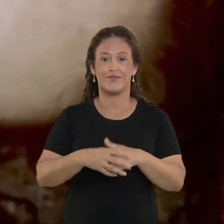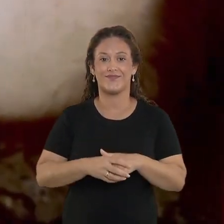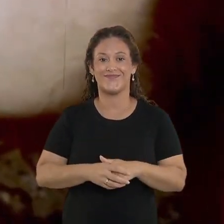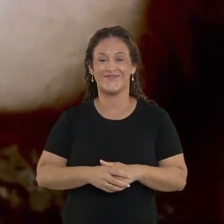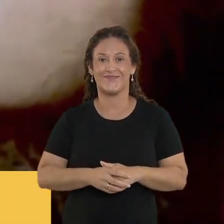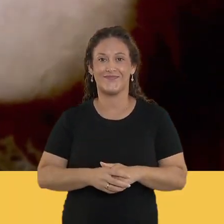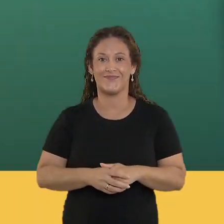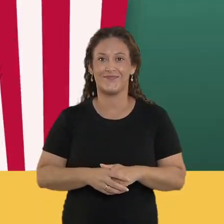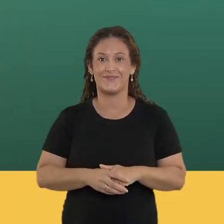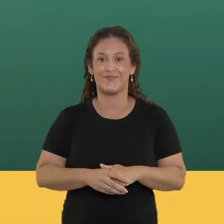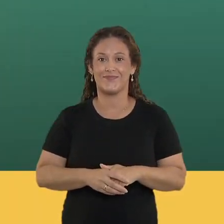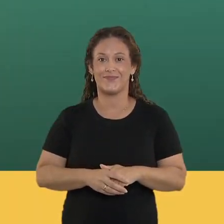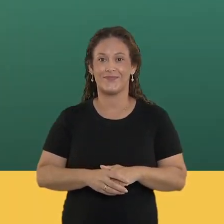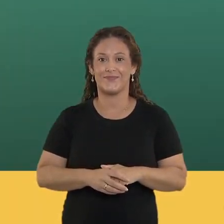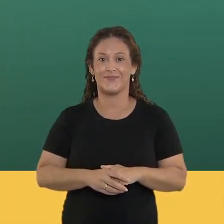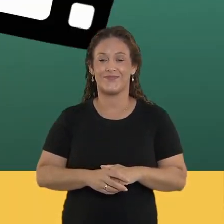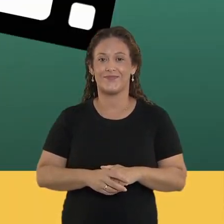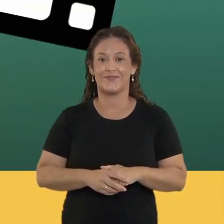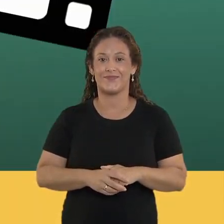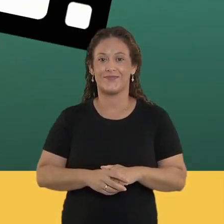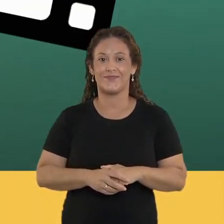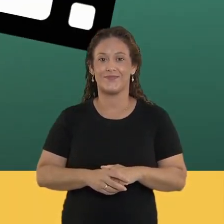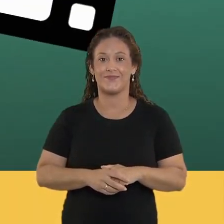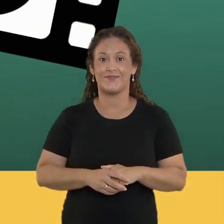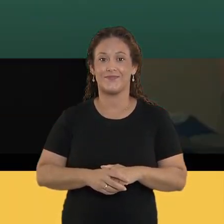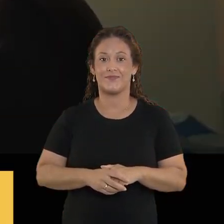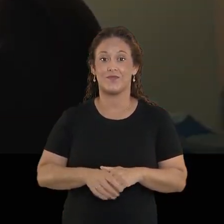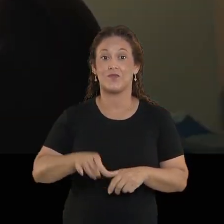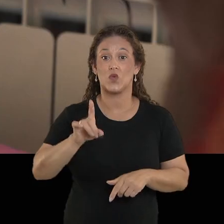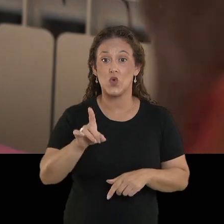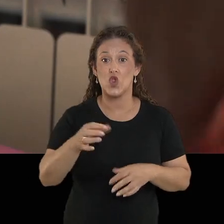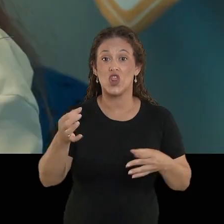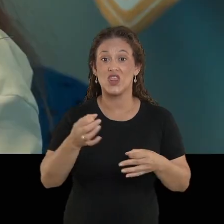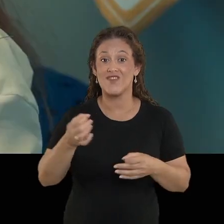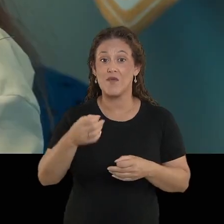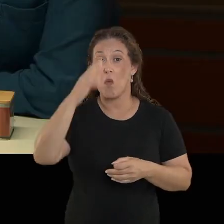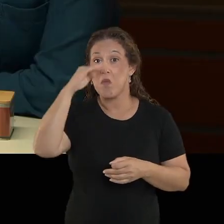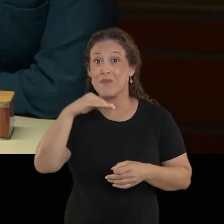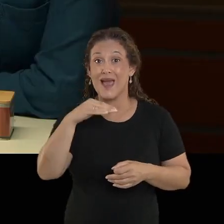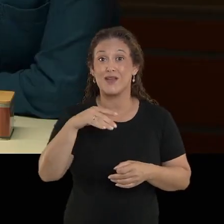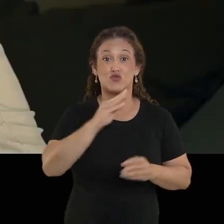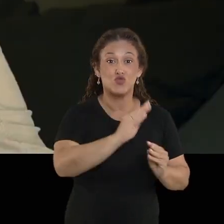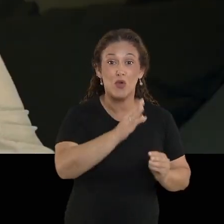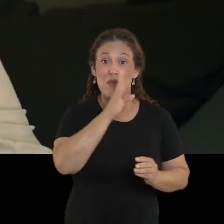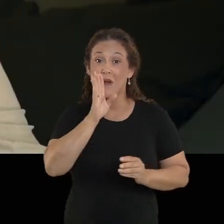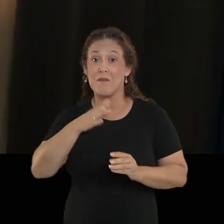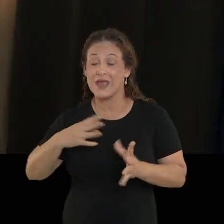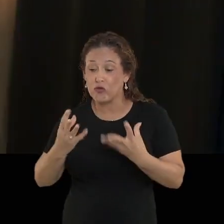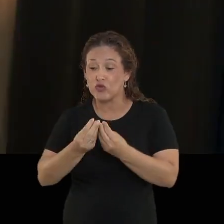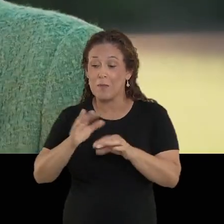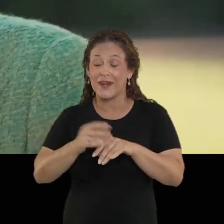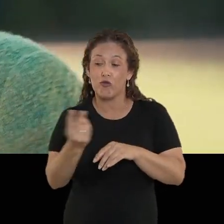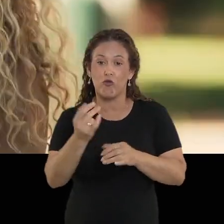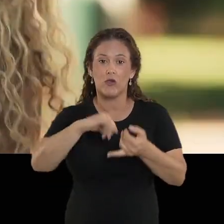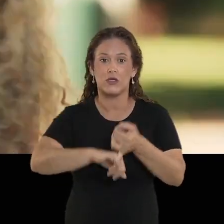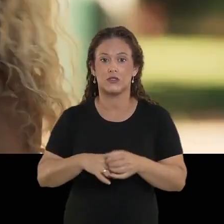Uno, Tenemos que juntar de nuevo a tu padre y a mi madre para que se